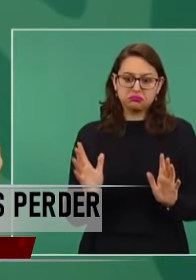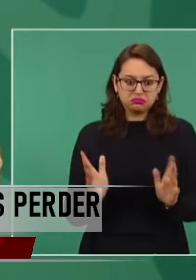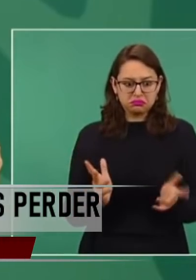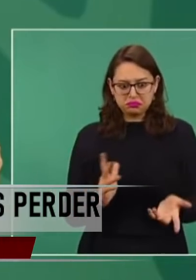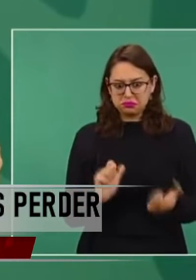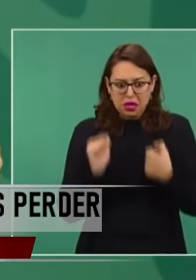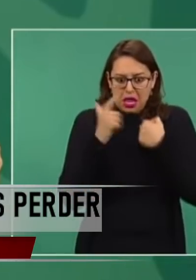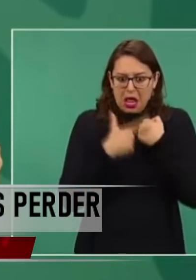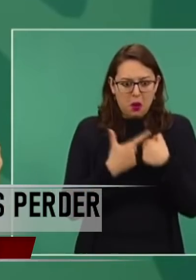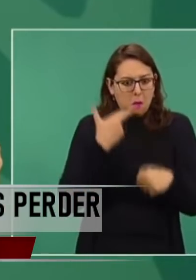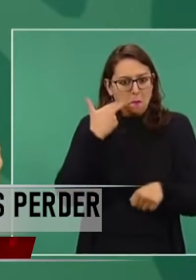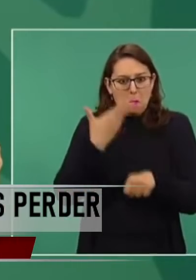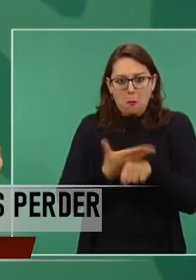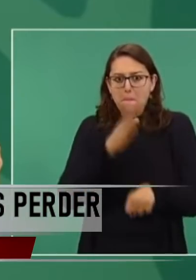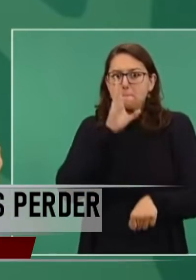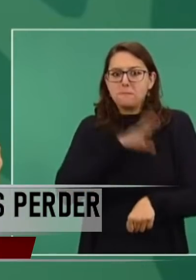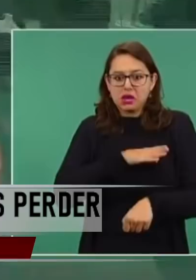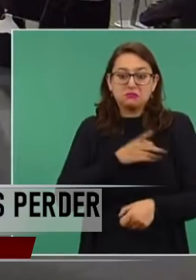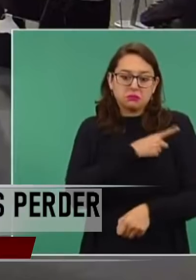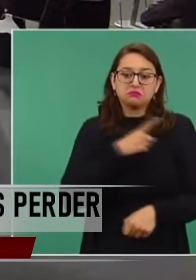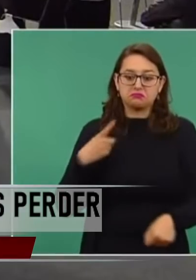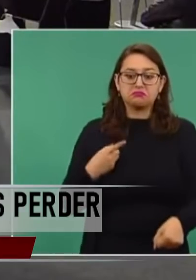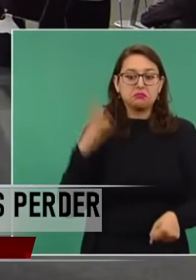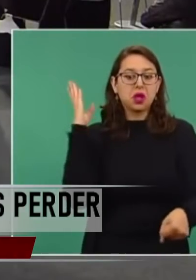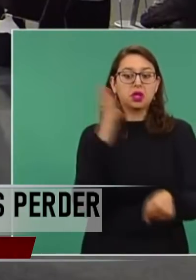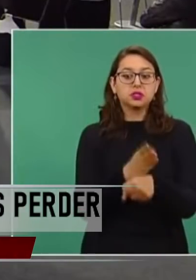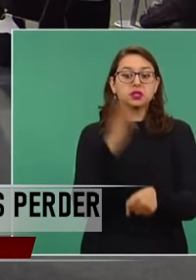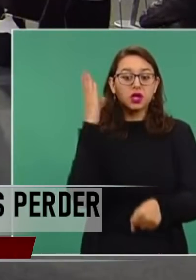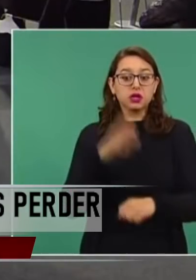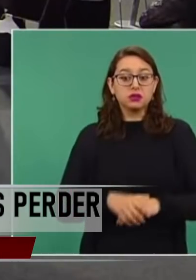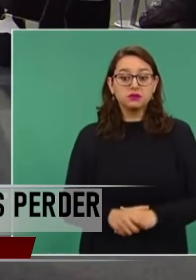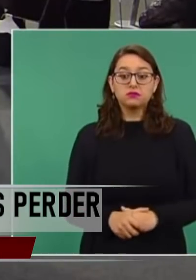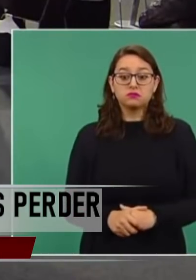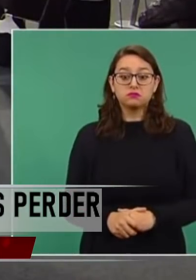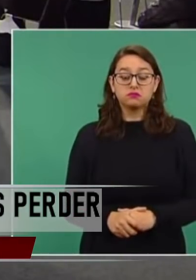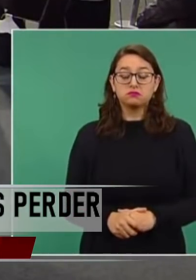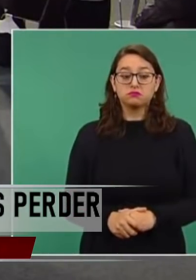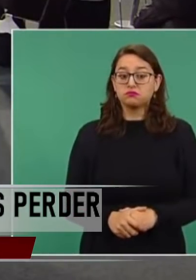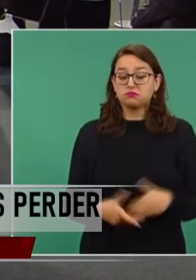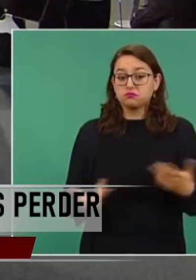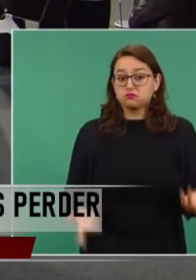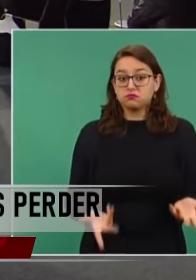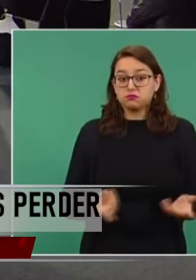negligencia pues se tiene que castigar nosotros no